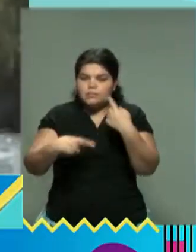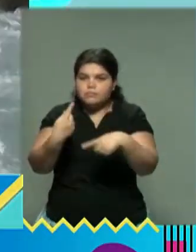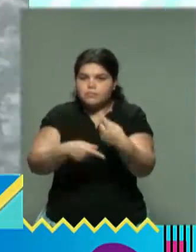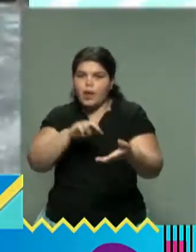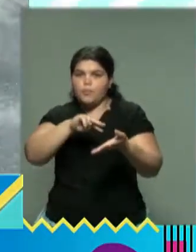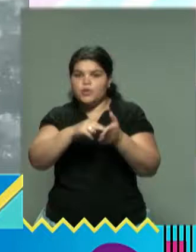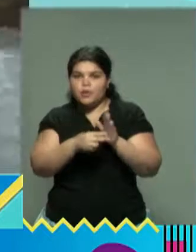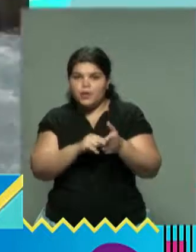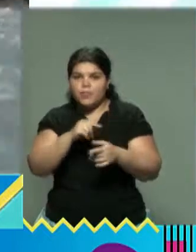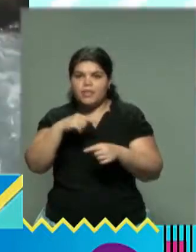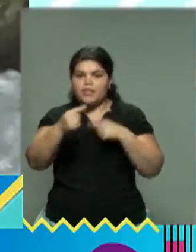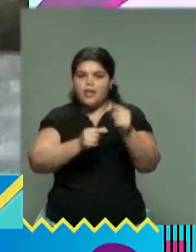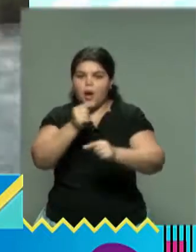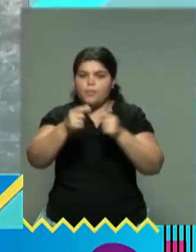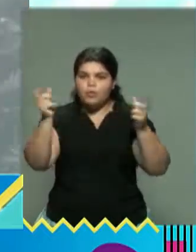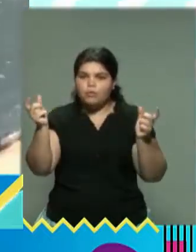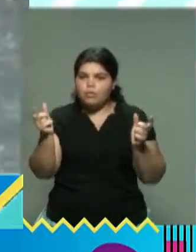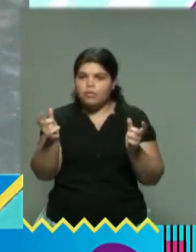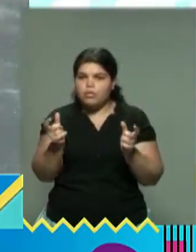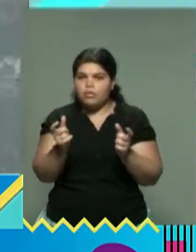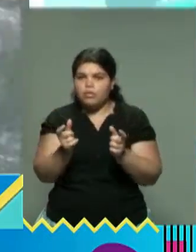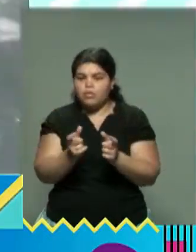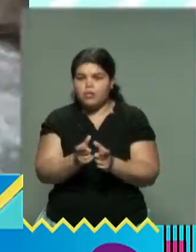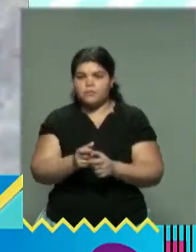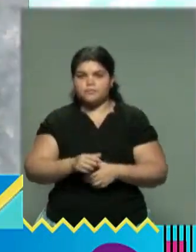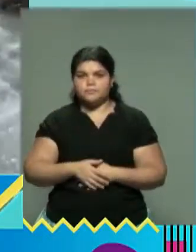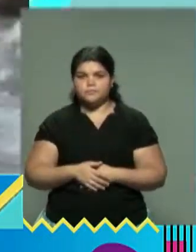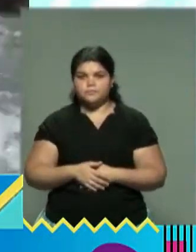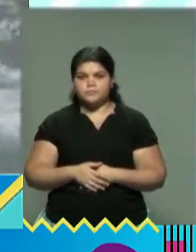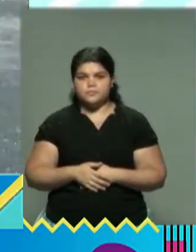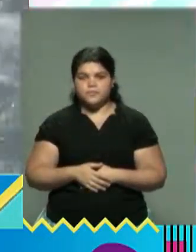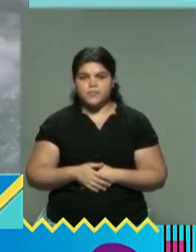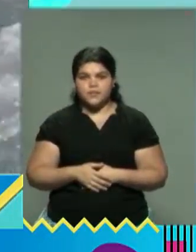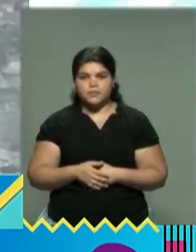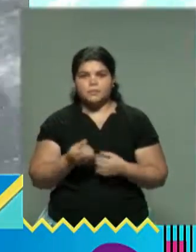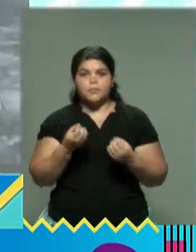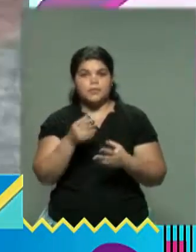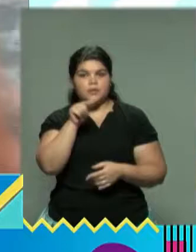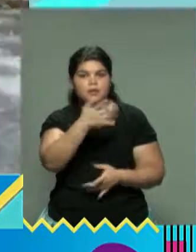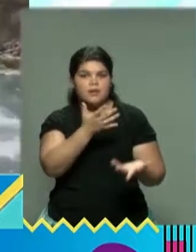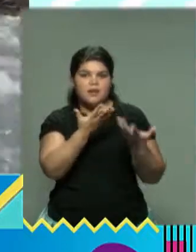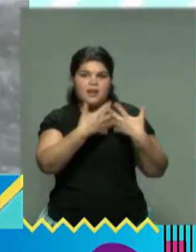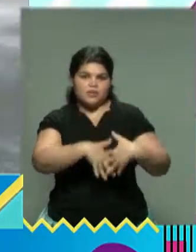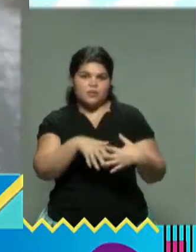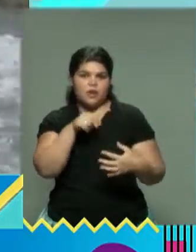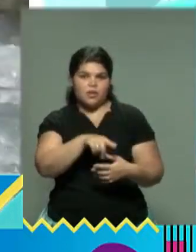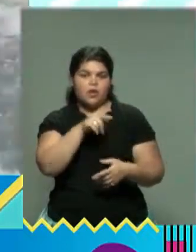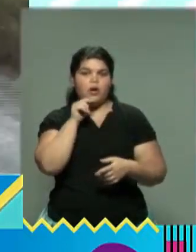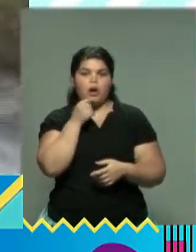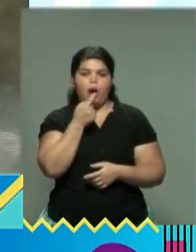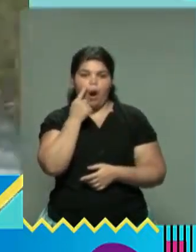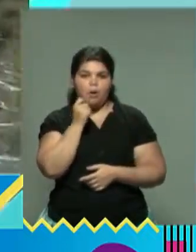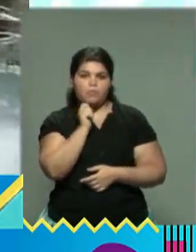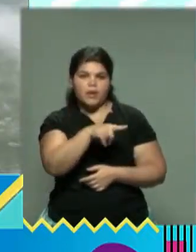existen, se minimizan más, se hace cada vez más pequeño. Adrián, bueno, respecto a esto también quería consultarle a Gunter, que de alguna forma